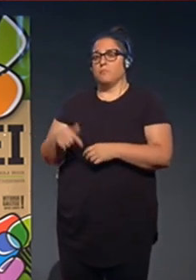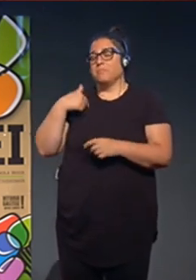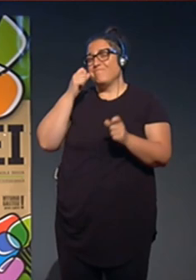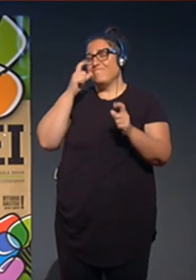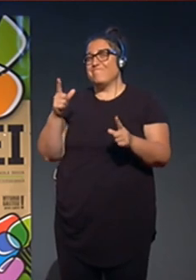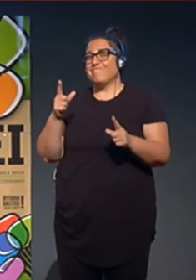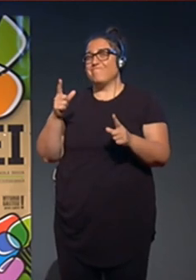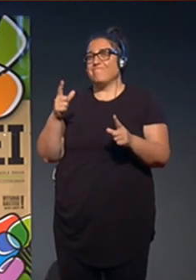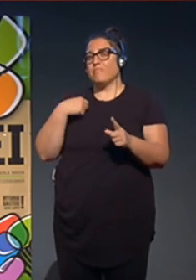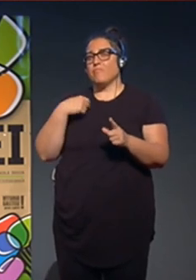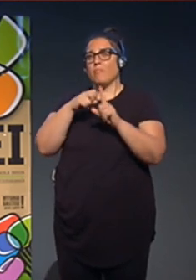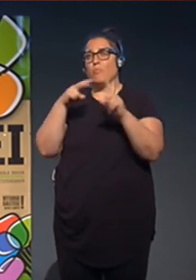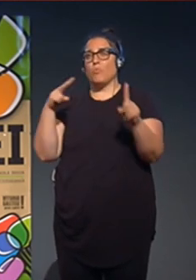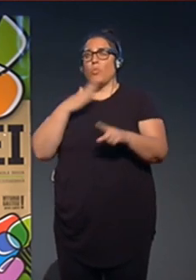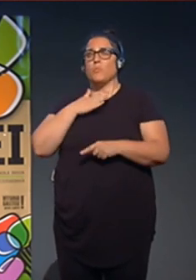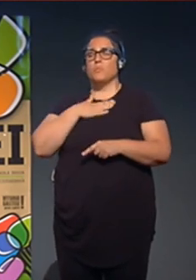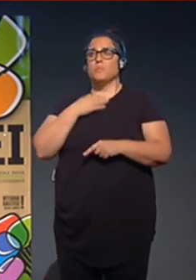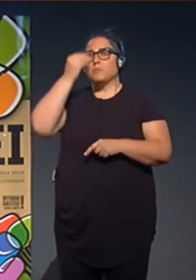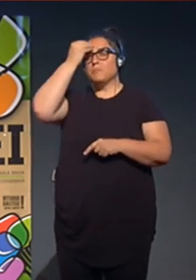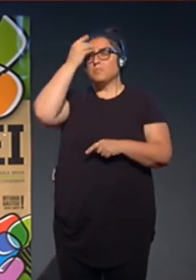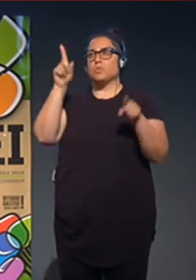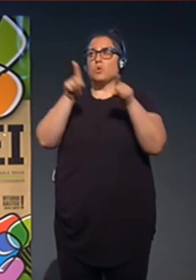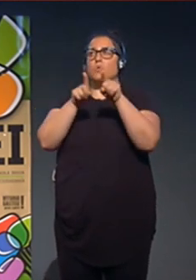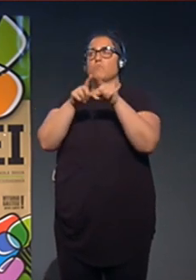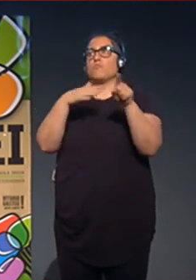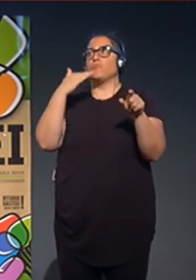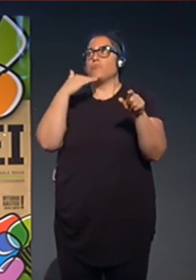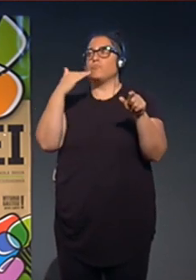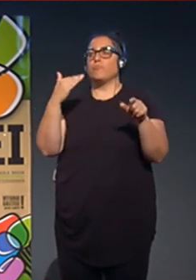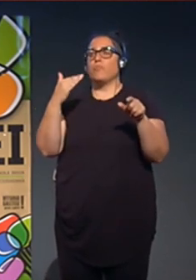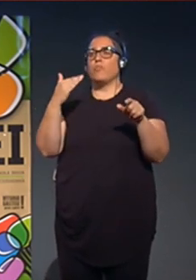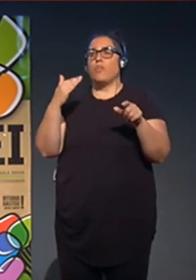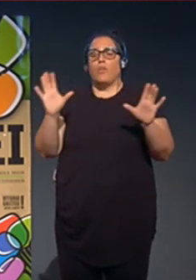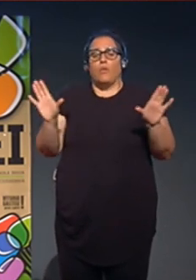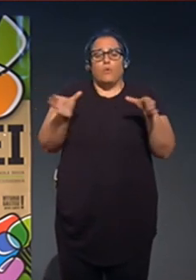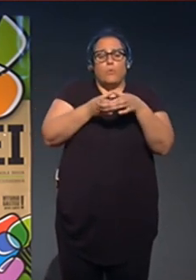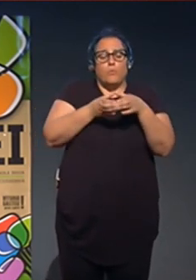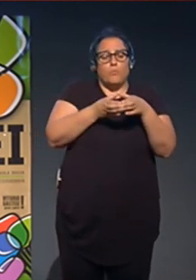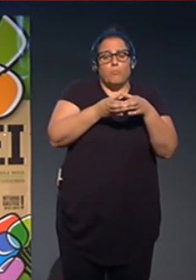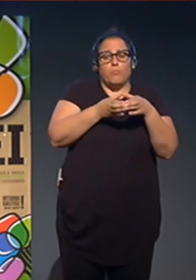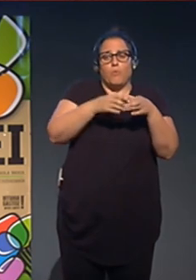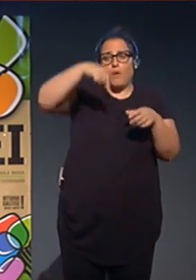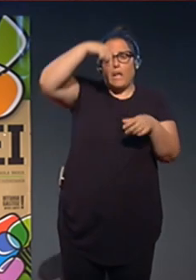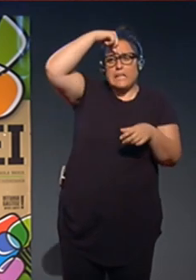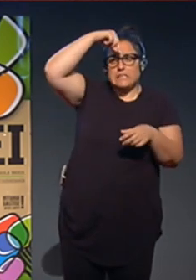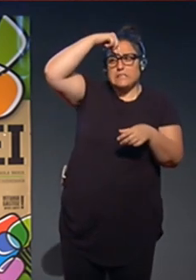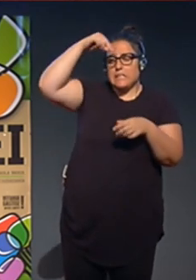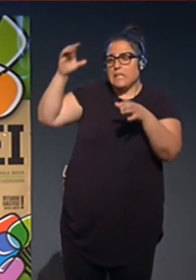como si fuese una especie de cada civilización cada grupo local cada